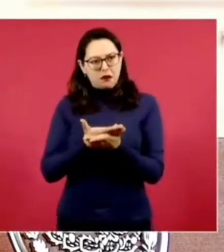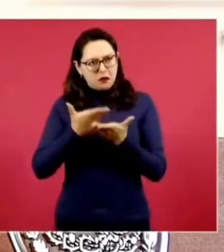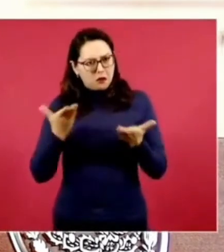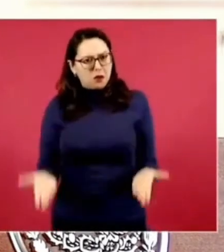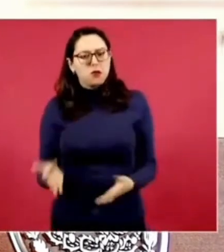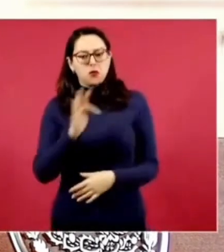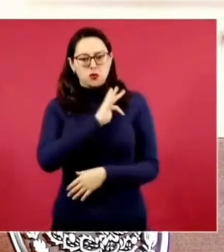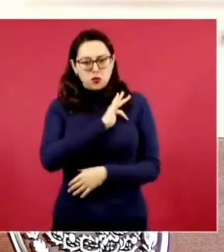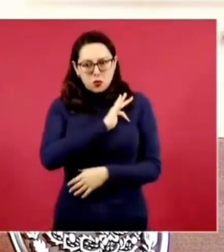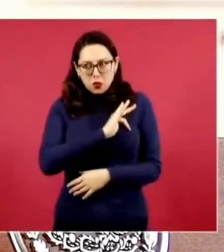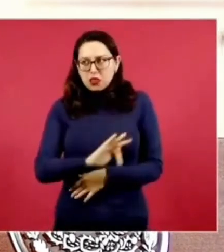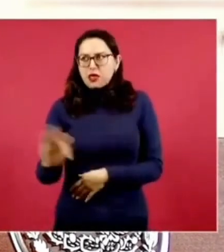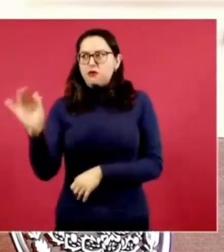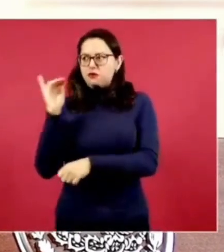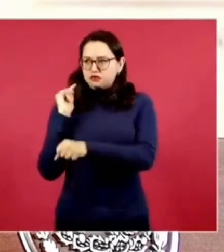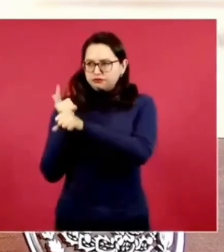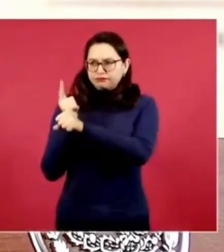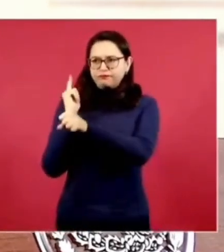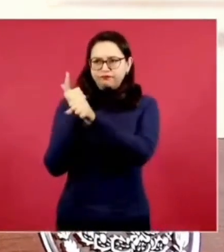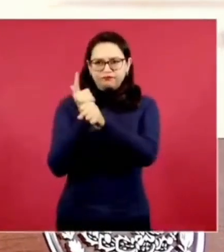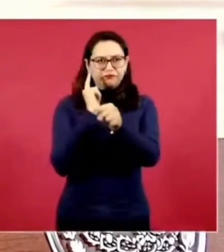Era muy difícil